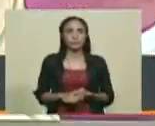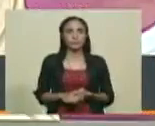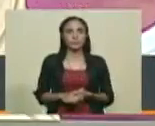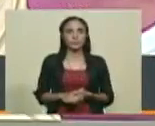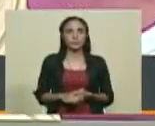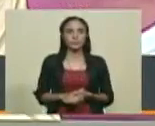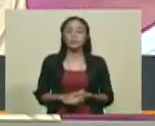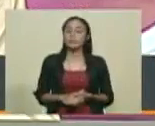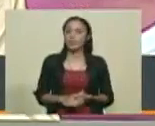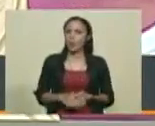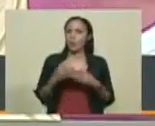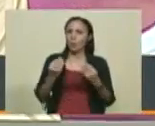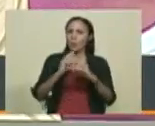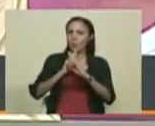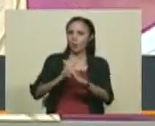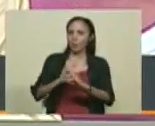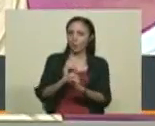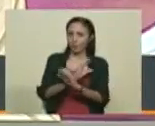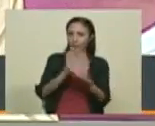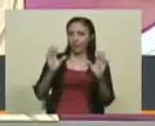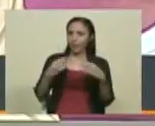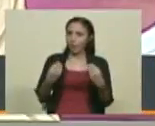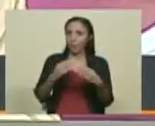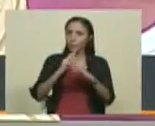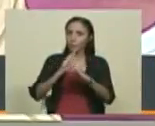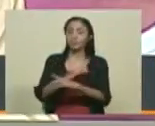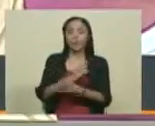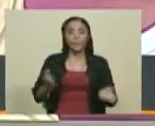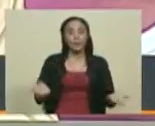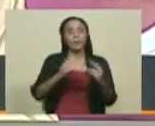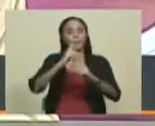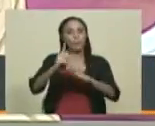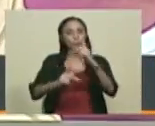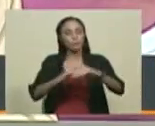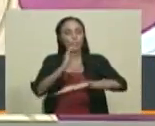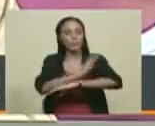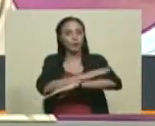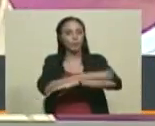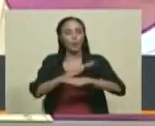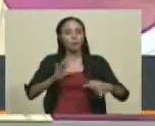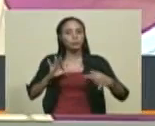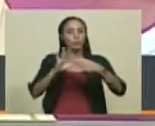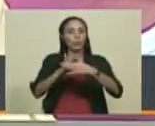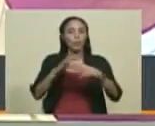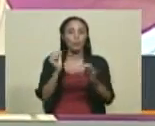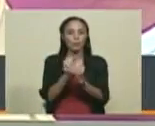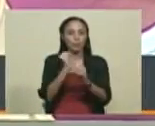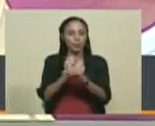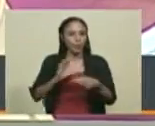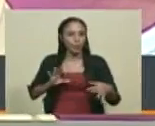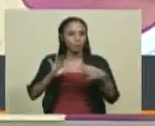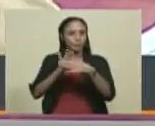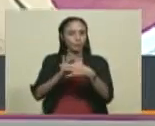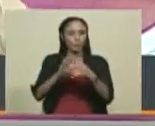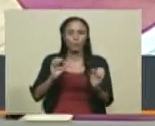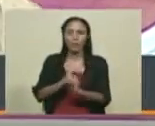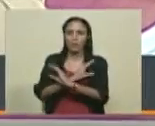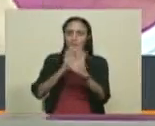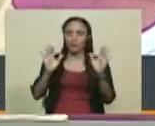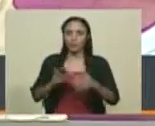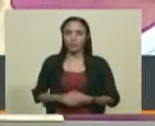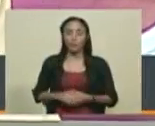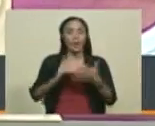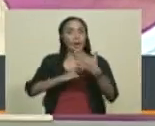Y la respuesta tiene que ser producción, disciplina, unión de la clase obrera. La respuesta tiene que ser el